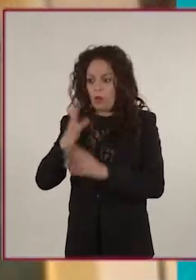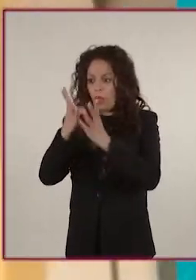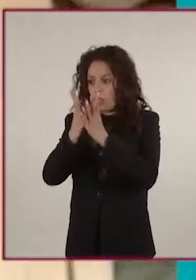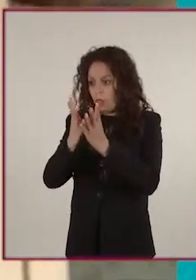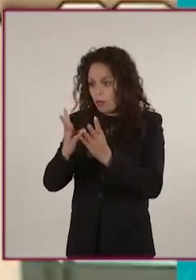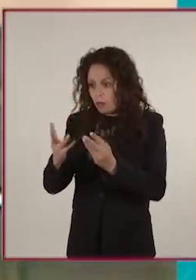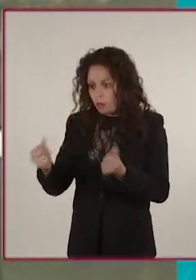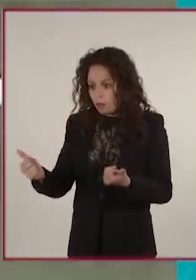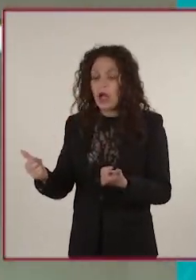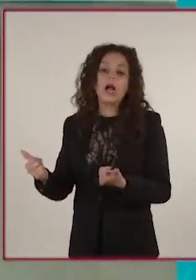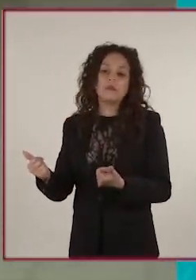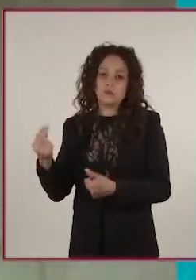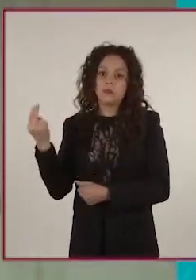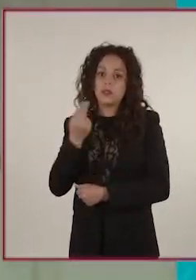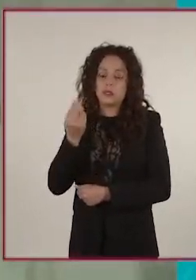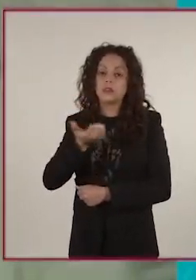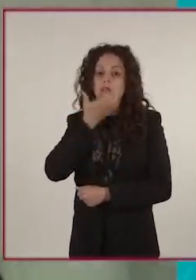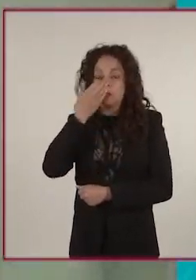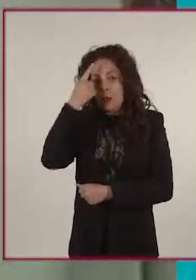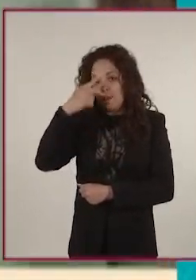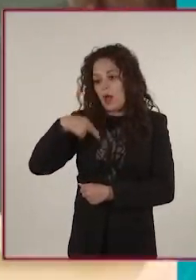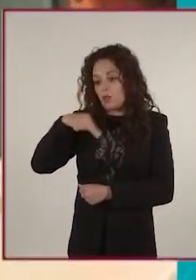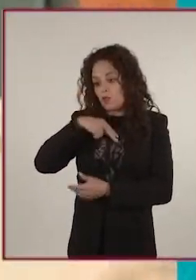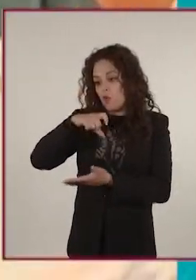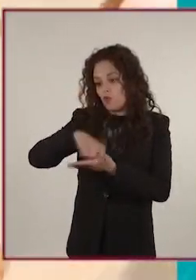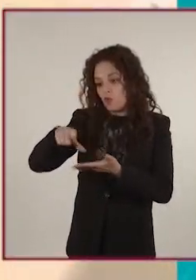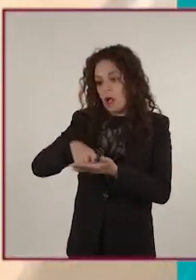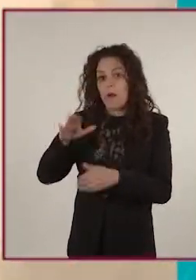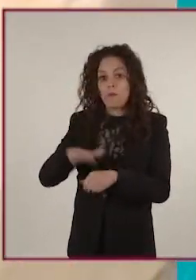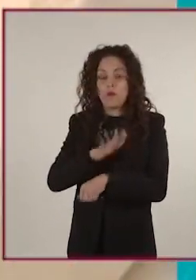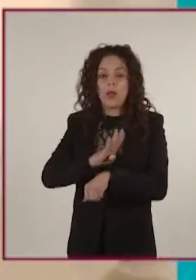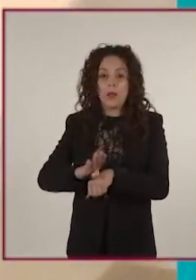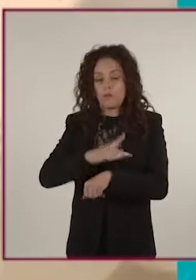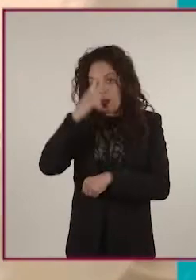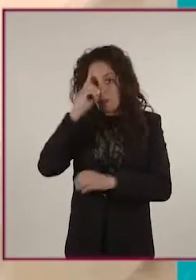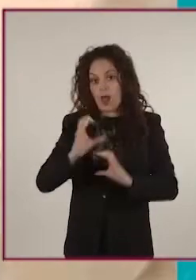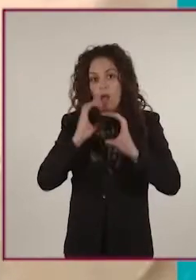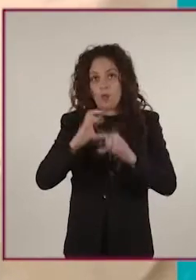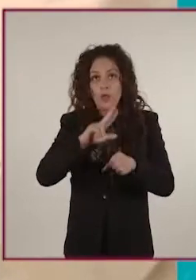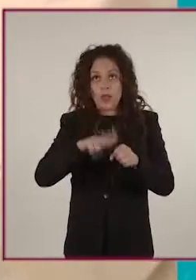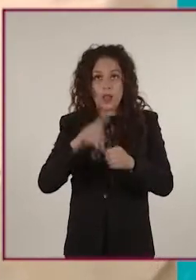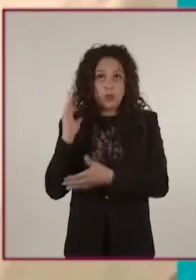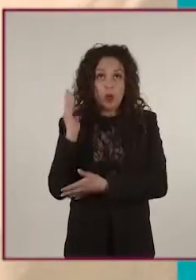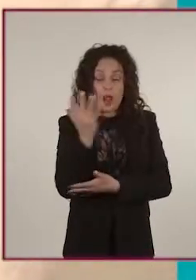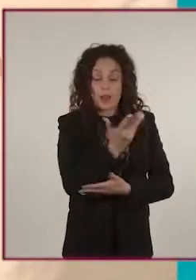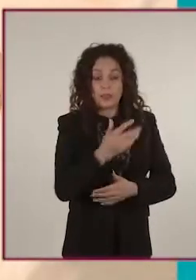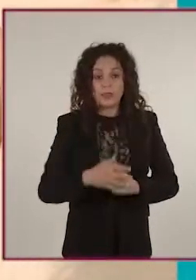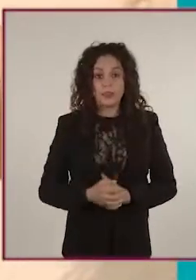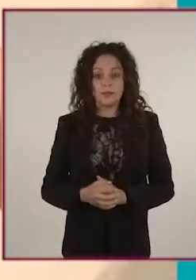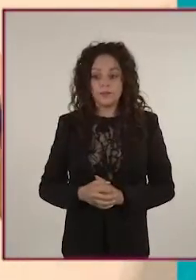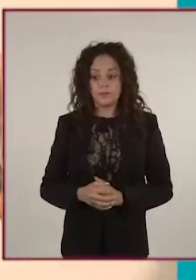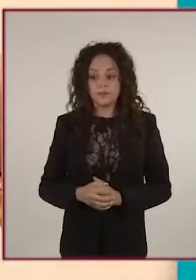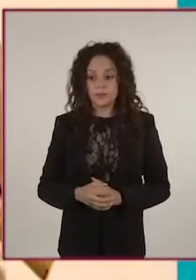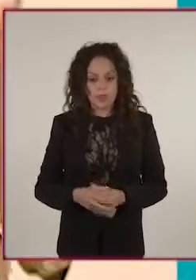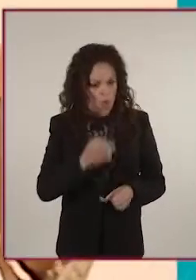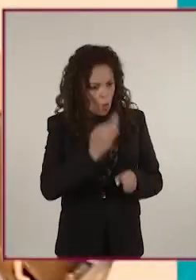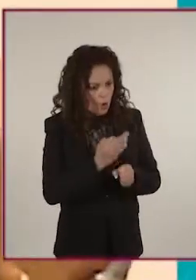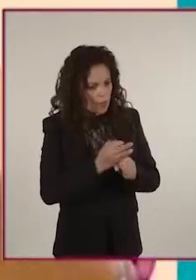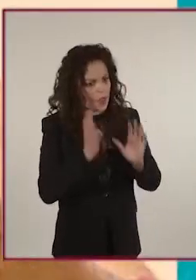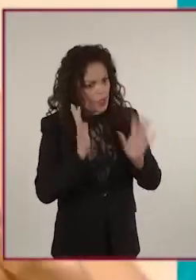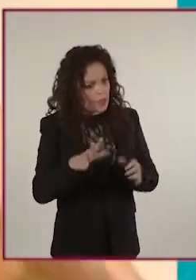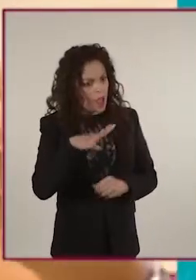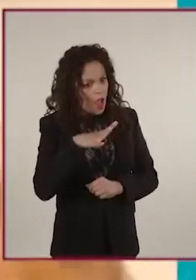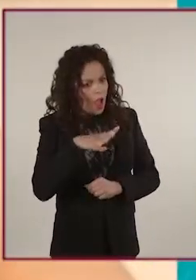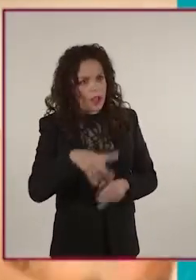deberíamos considerar eso en nuestros hábitos de consumo porque estamos beneficiando al ambiente finalmente, ¿no? Claro. Ya hay actualmente, en el mercado ya hay